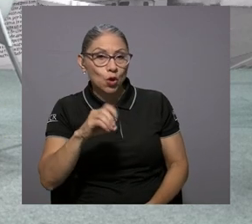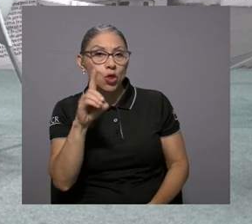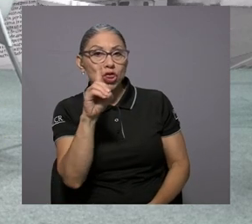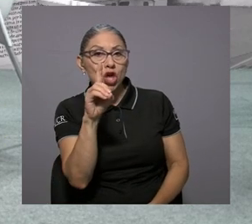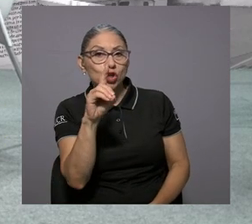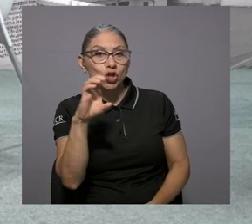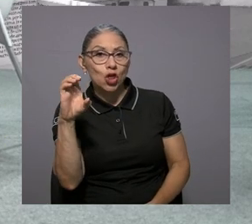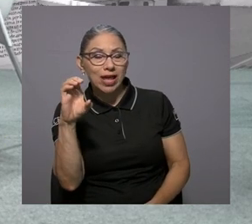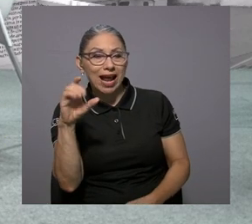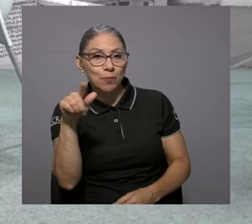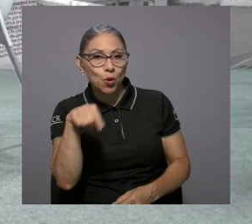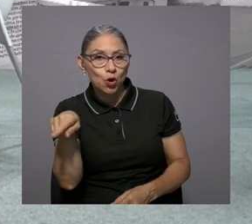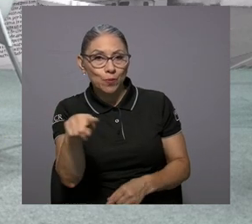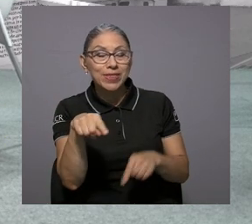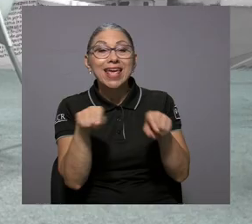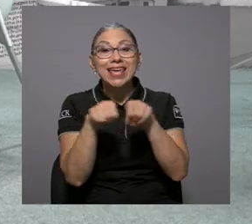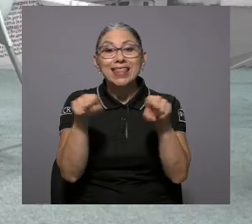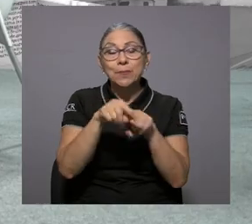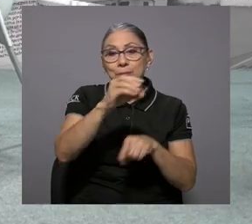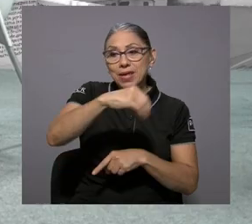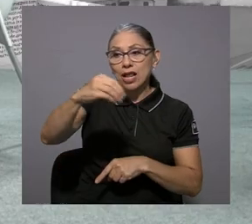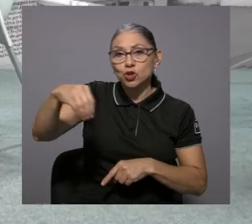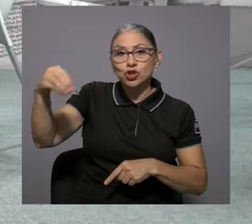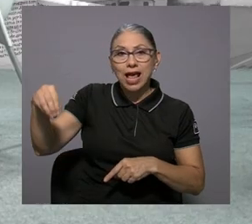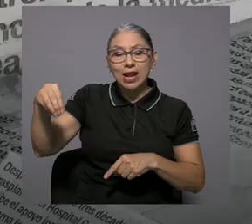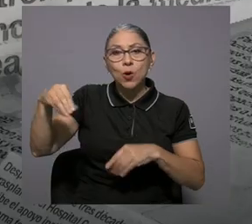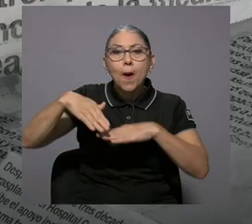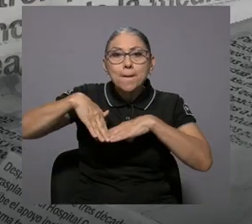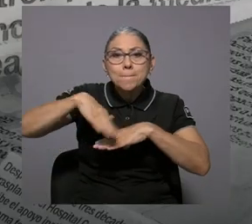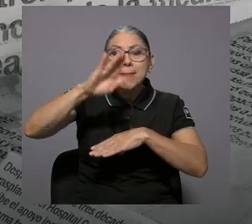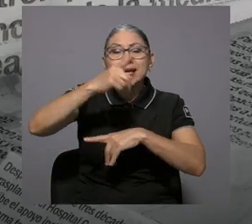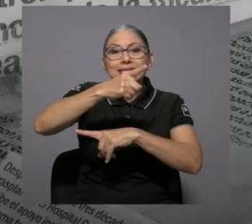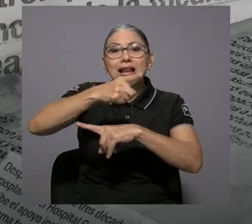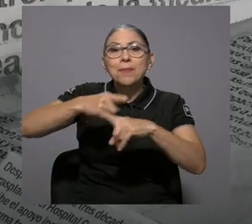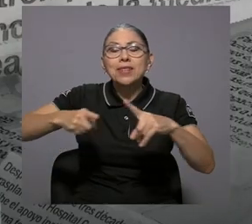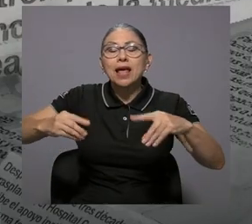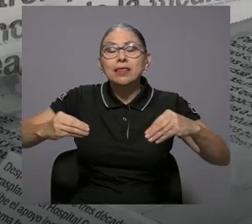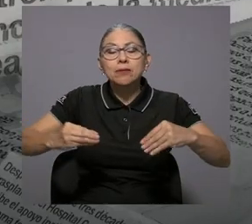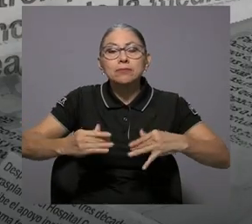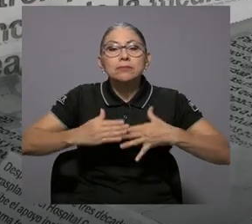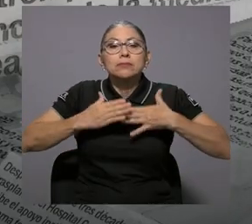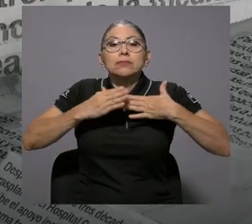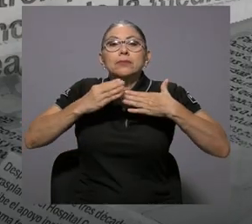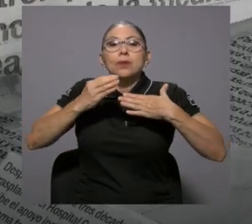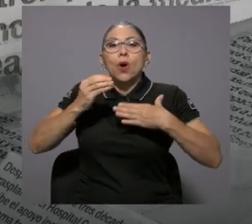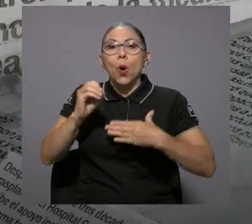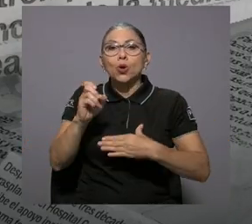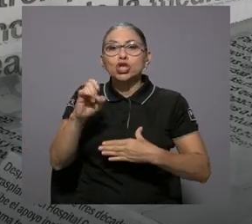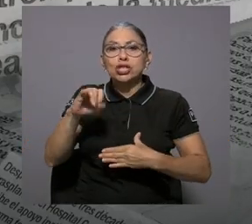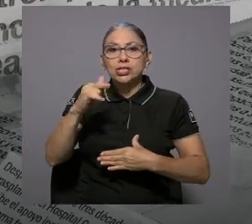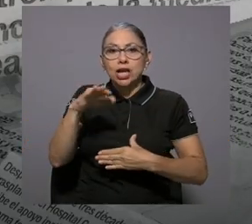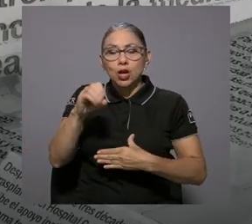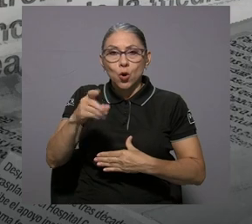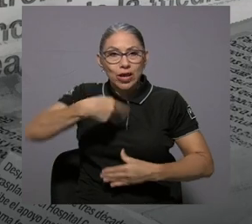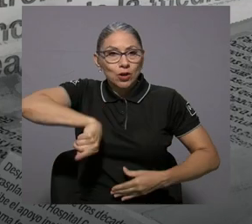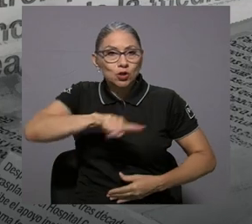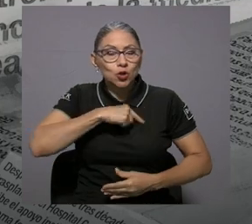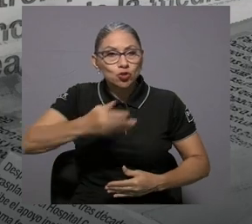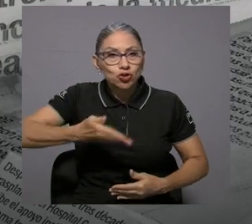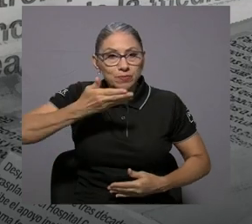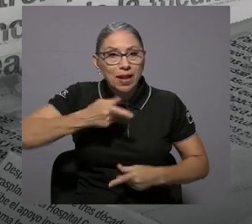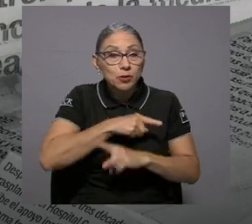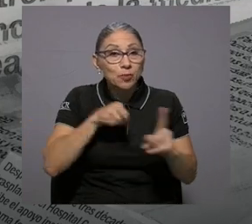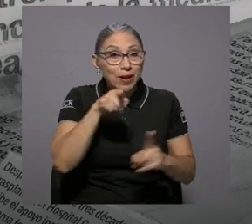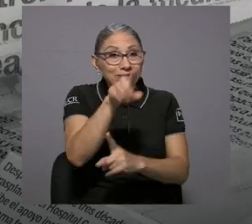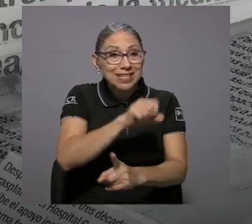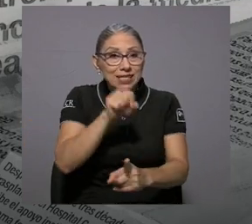y también el océano genera más de la mitad del oxígeno que todos nosotros respiramos, pero está en una situación